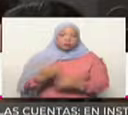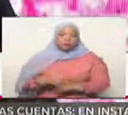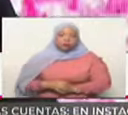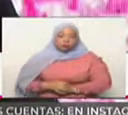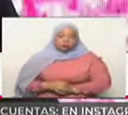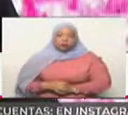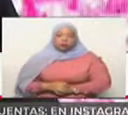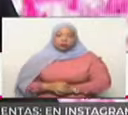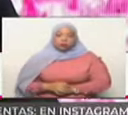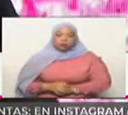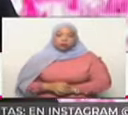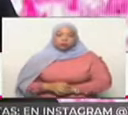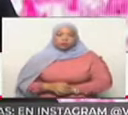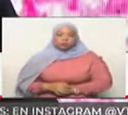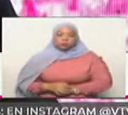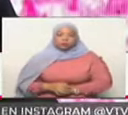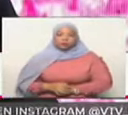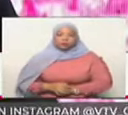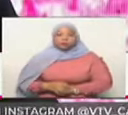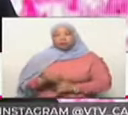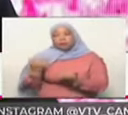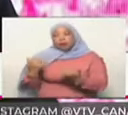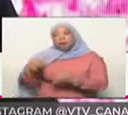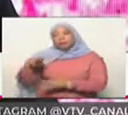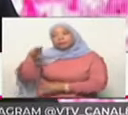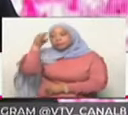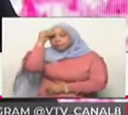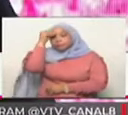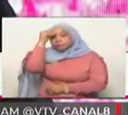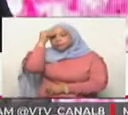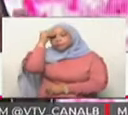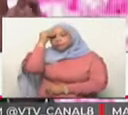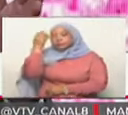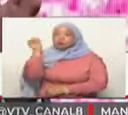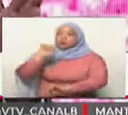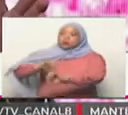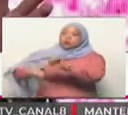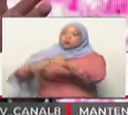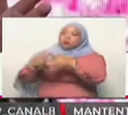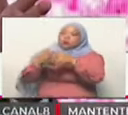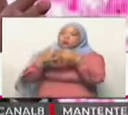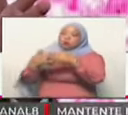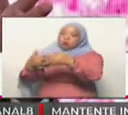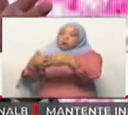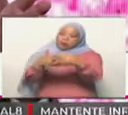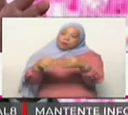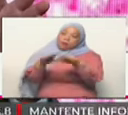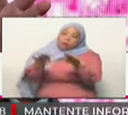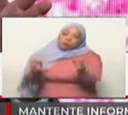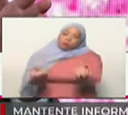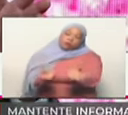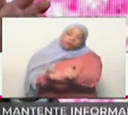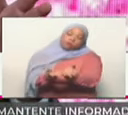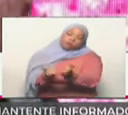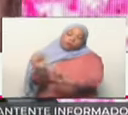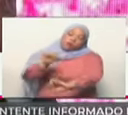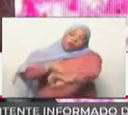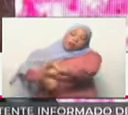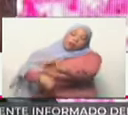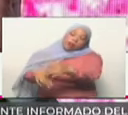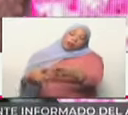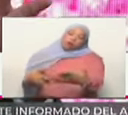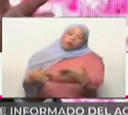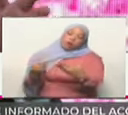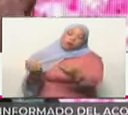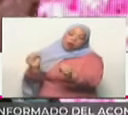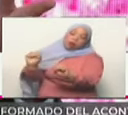Creo que ya hemos aprendido, hemos enfrentado al imperio más grande del mundo, hemos derrotado